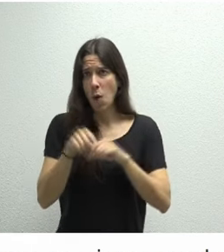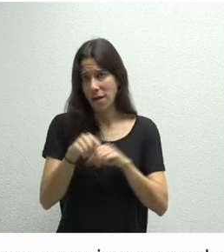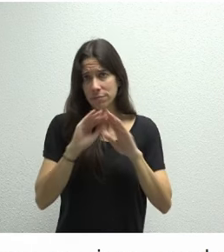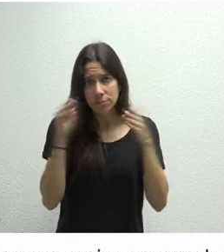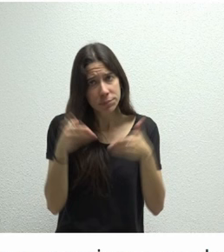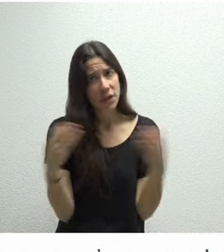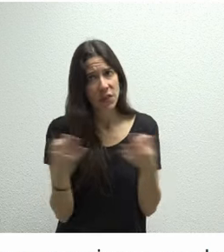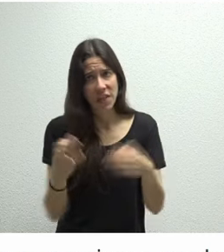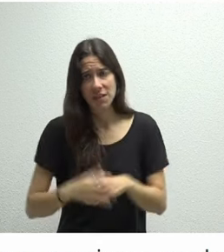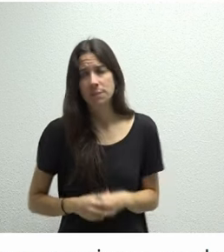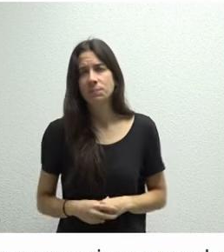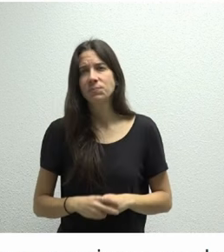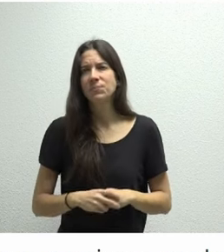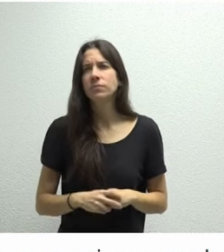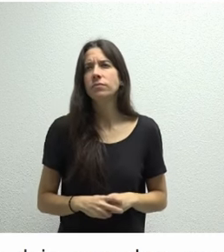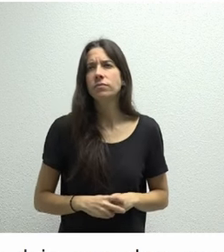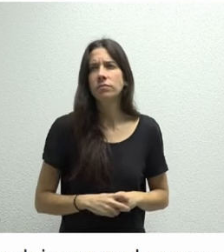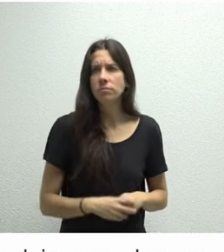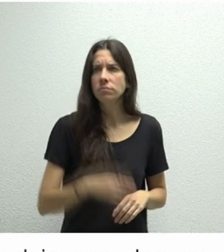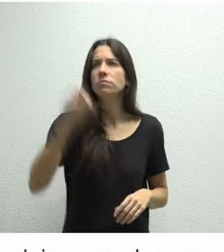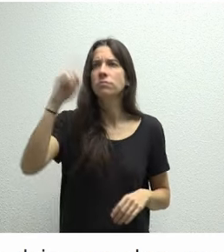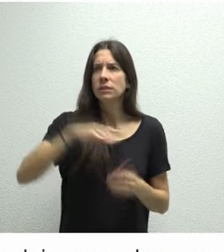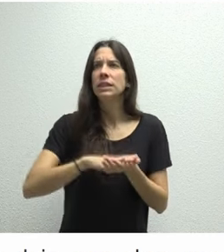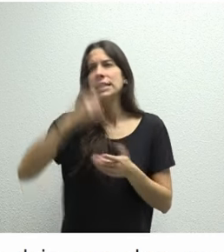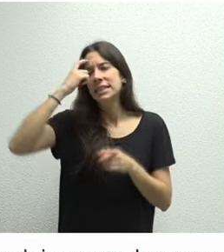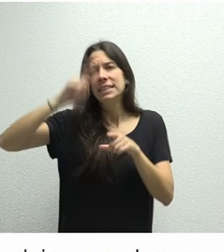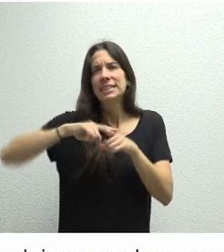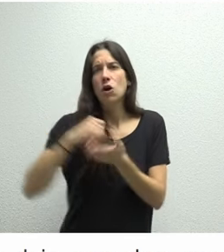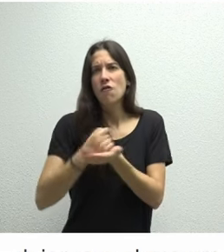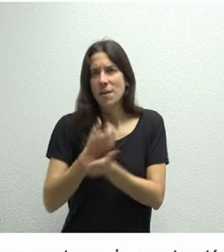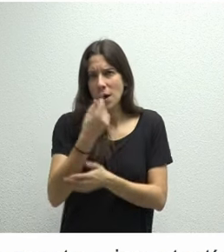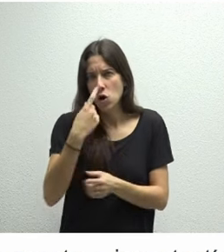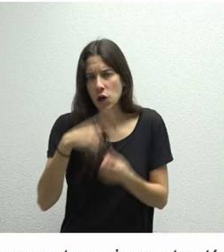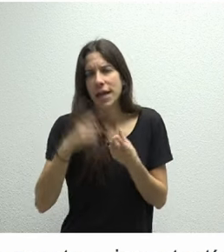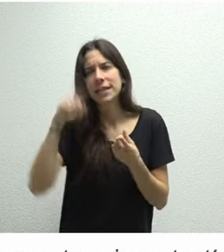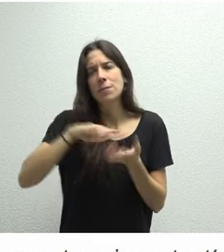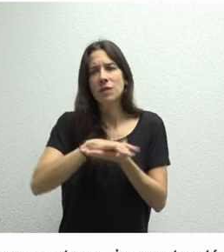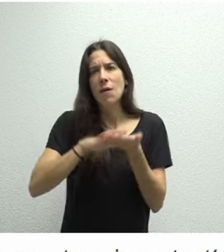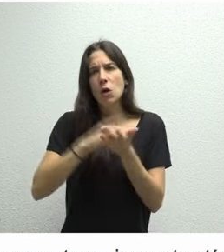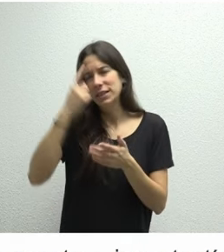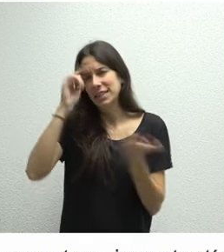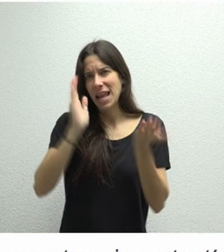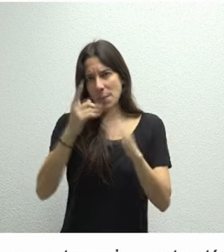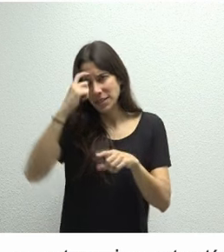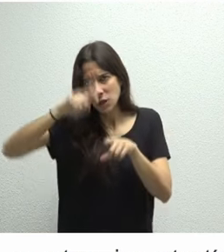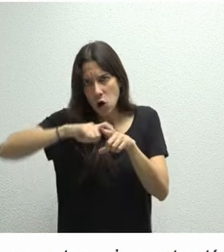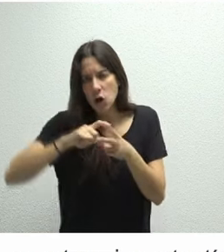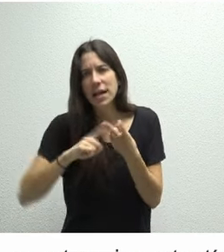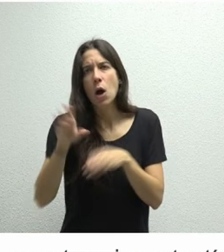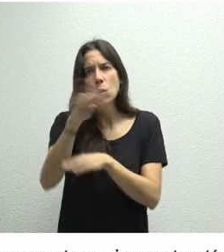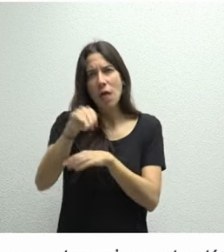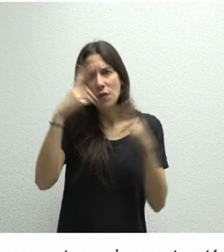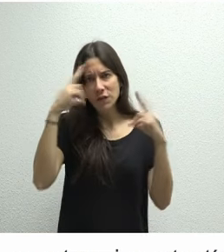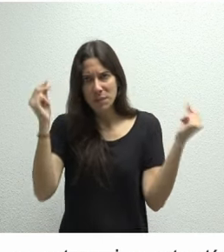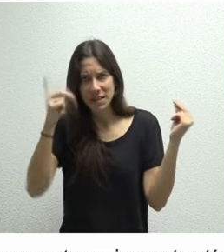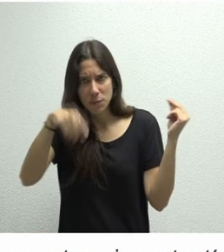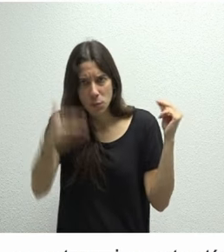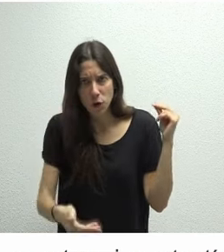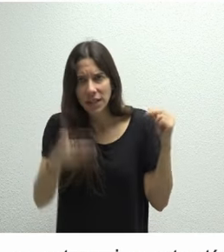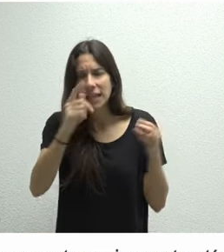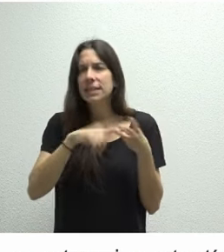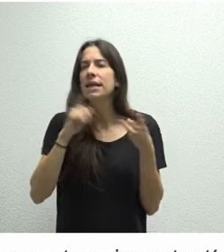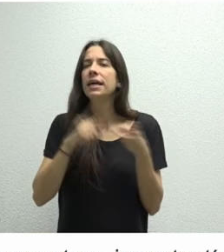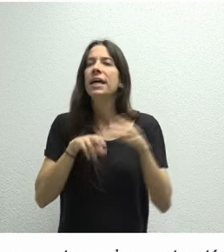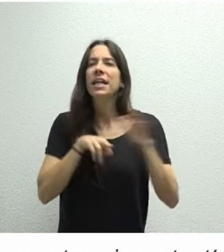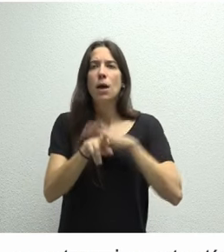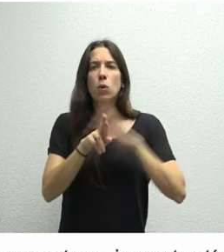bueno hablaros de que psicofarmacología hemos hablado de terapia psicológica cuidados de enfermería importantísimo recursos